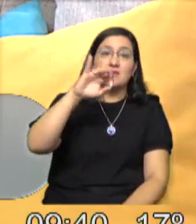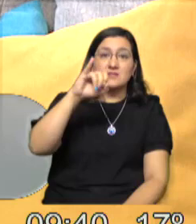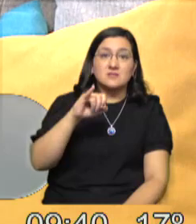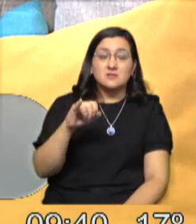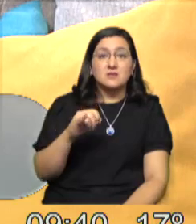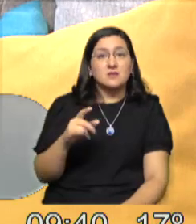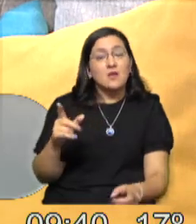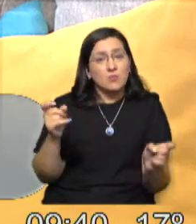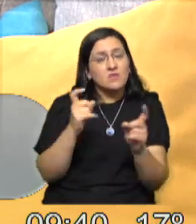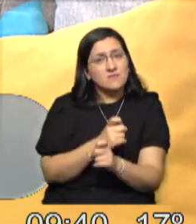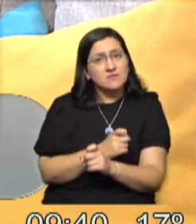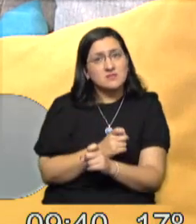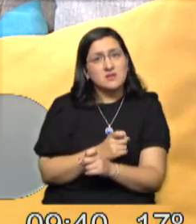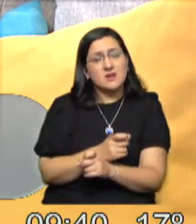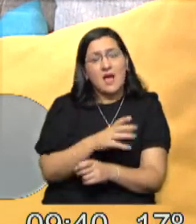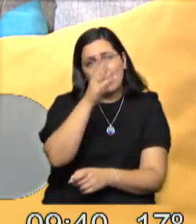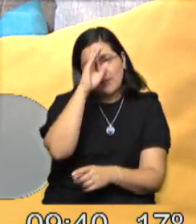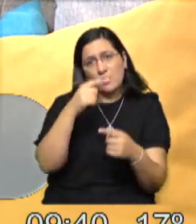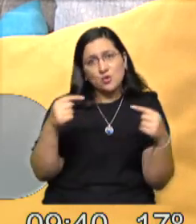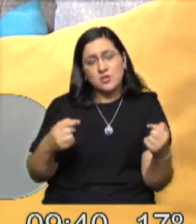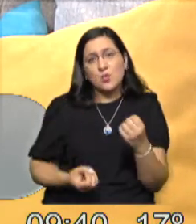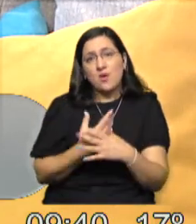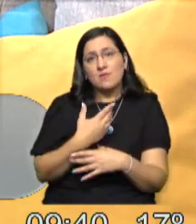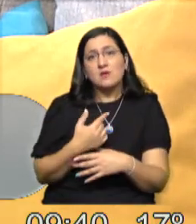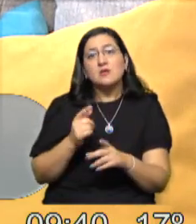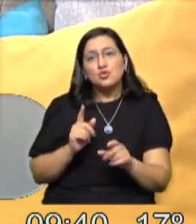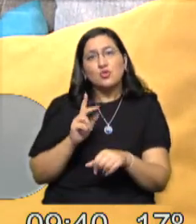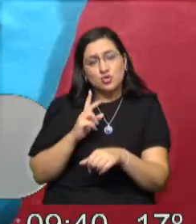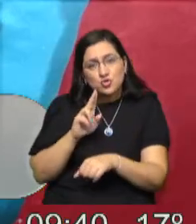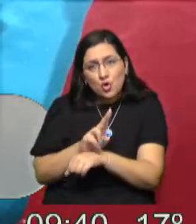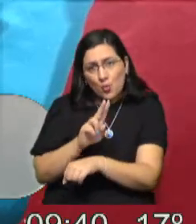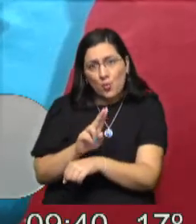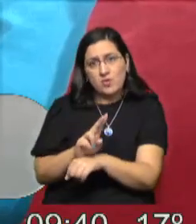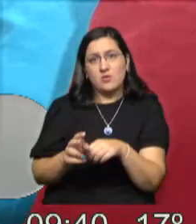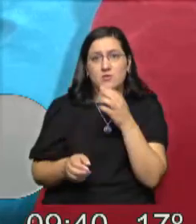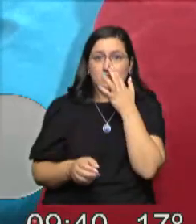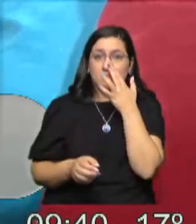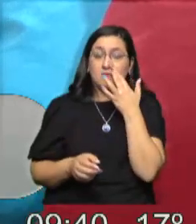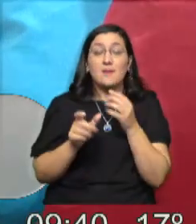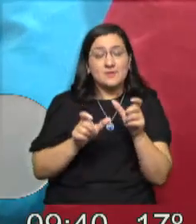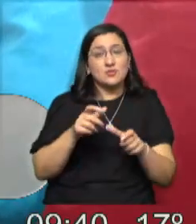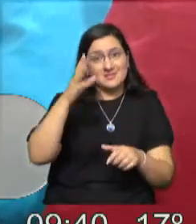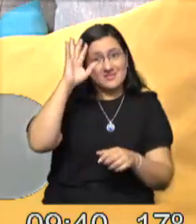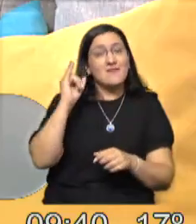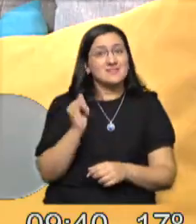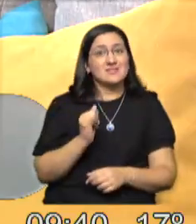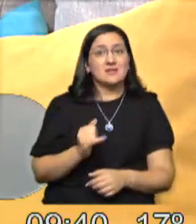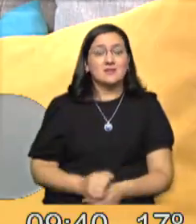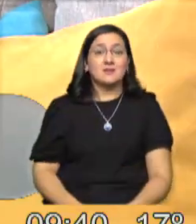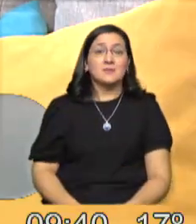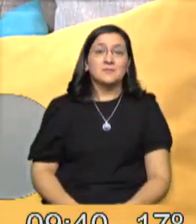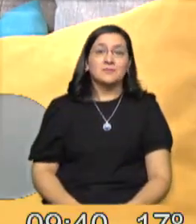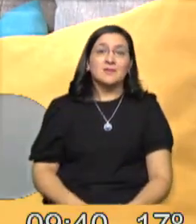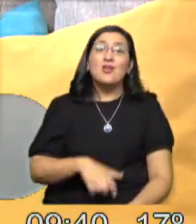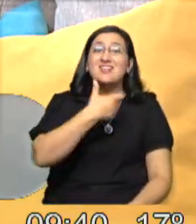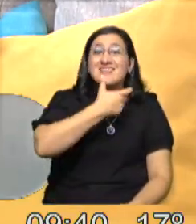le cuesta a uno, ¿verdad?, aprender algo nuevo. Entonces, me parece que tengo que cuidarlos desde ese lado. Sabe, sí. Claro. Sabe, muchos sí, muchos no. Pero los que